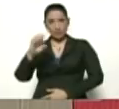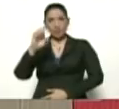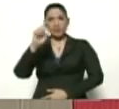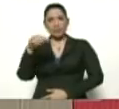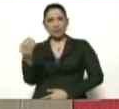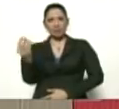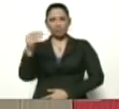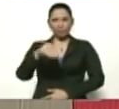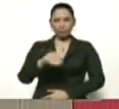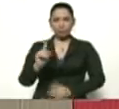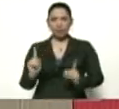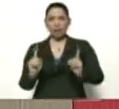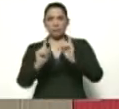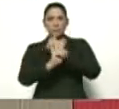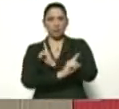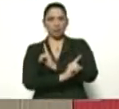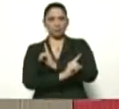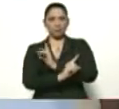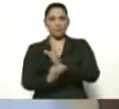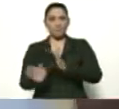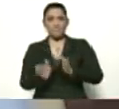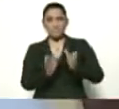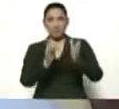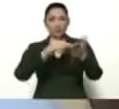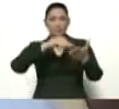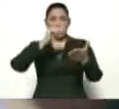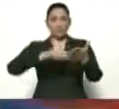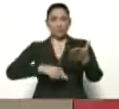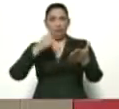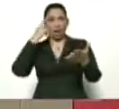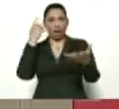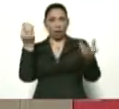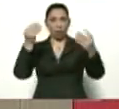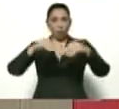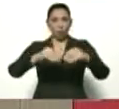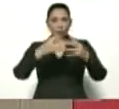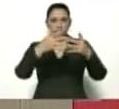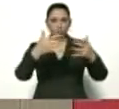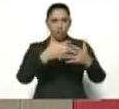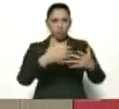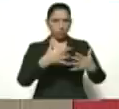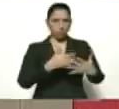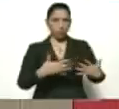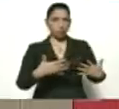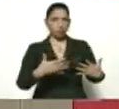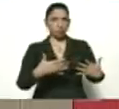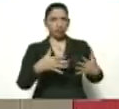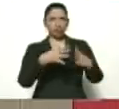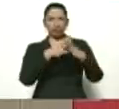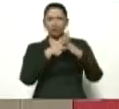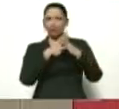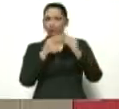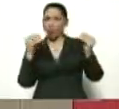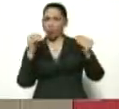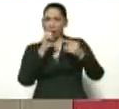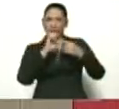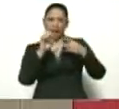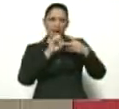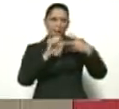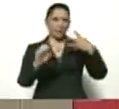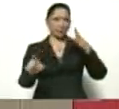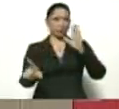sustituye por la vía de la firma de un contrato todos los elementos legales